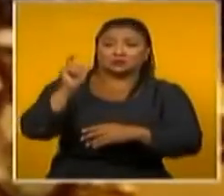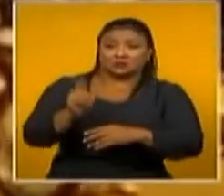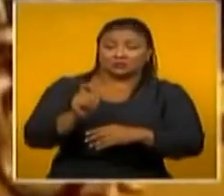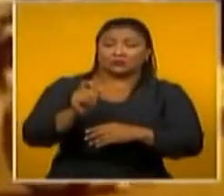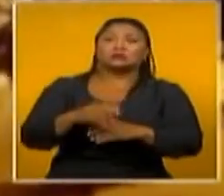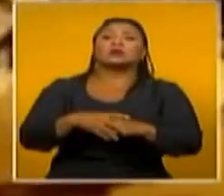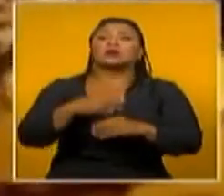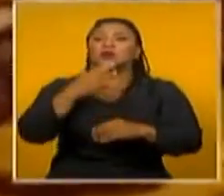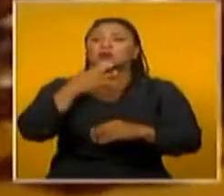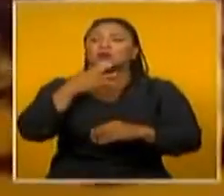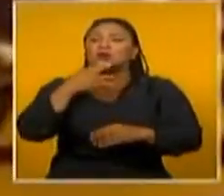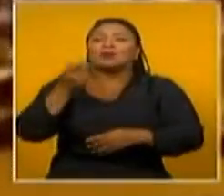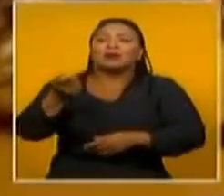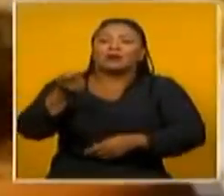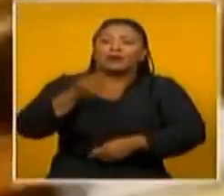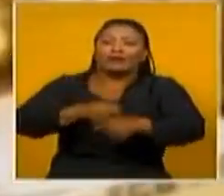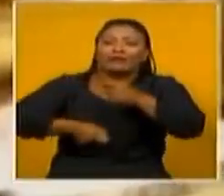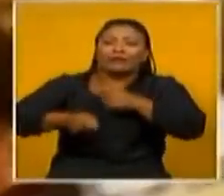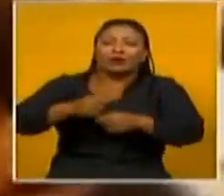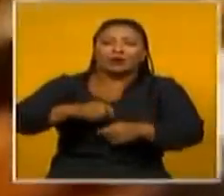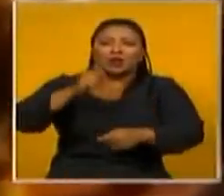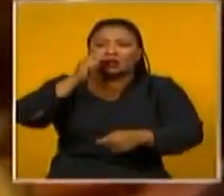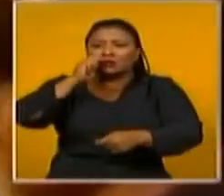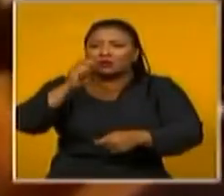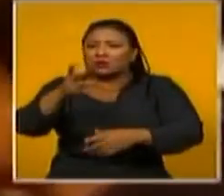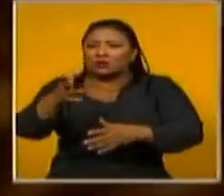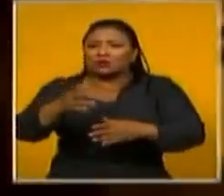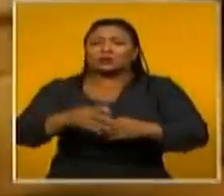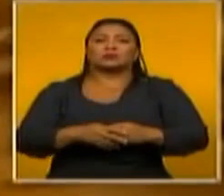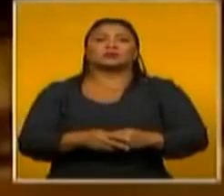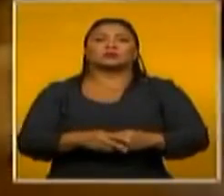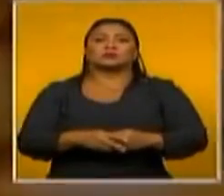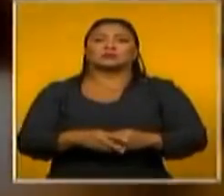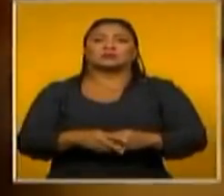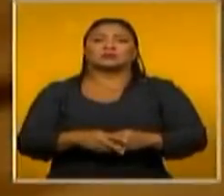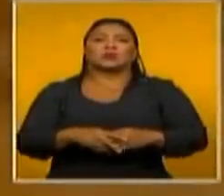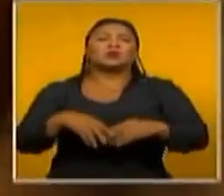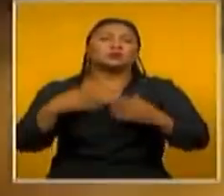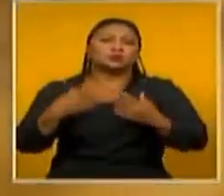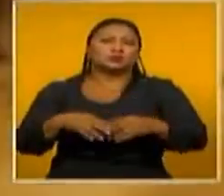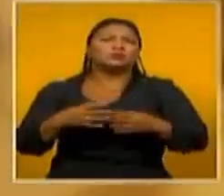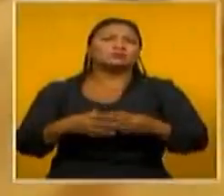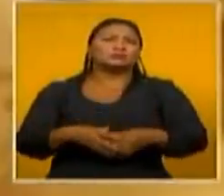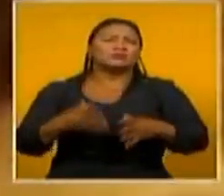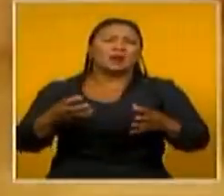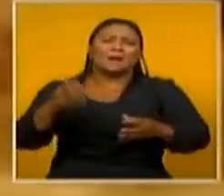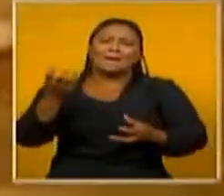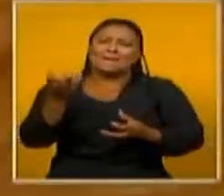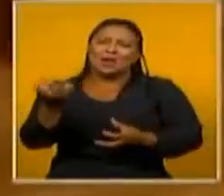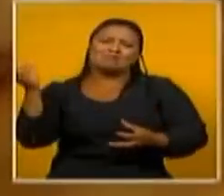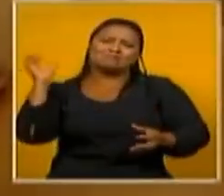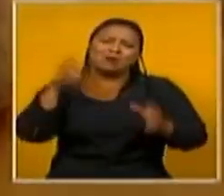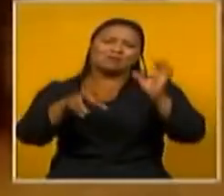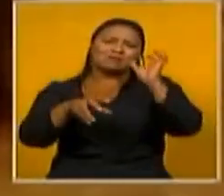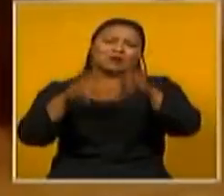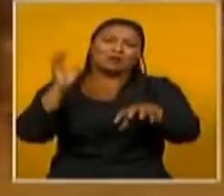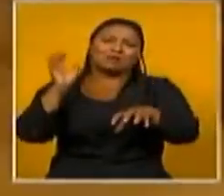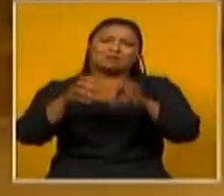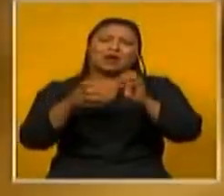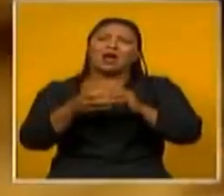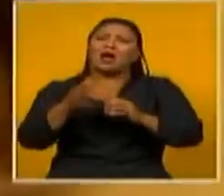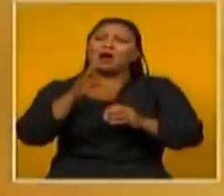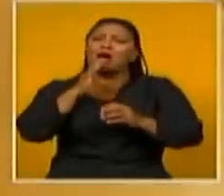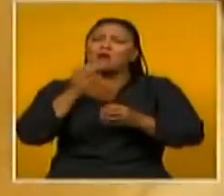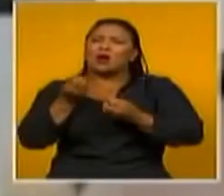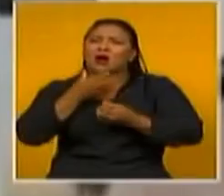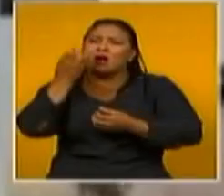se dedicaban al expendio de sustancias estupefacientes. Una gran cantidad de pedradas, lanzaron agua hirviendo y